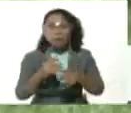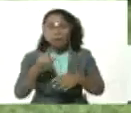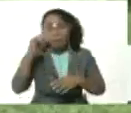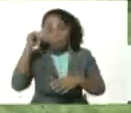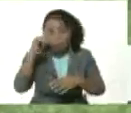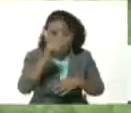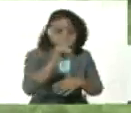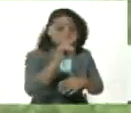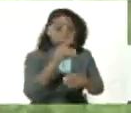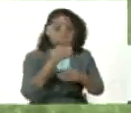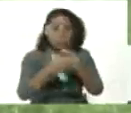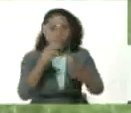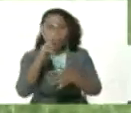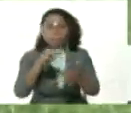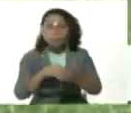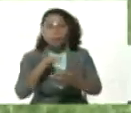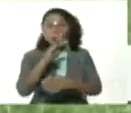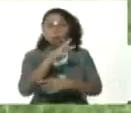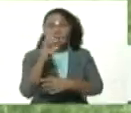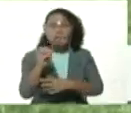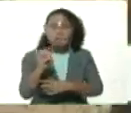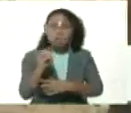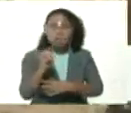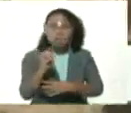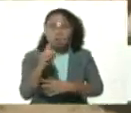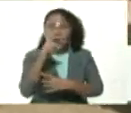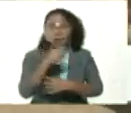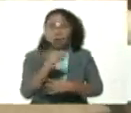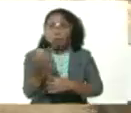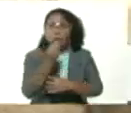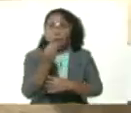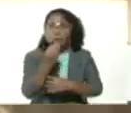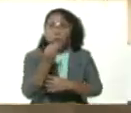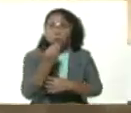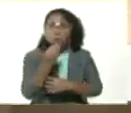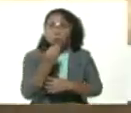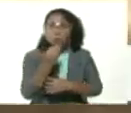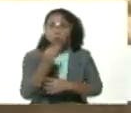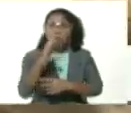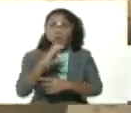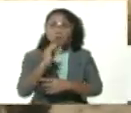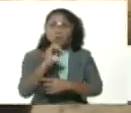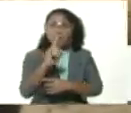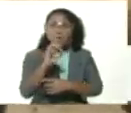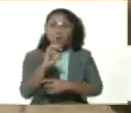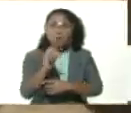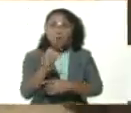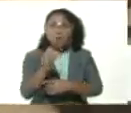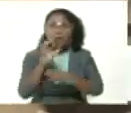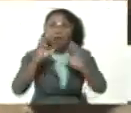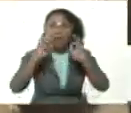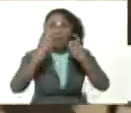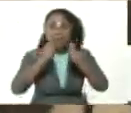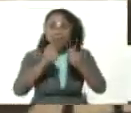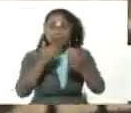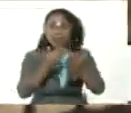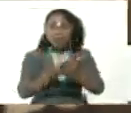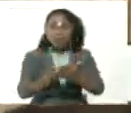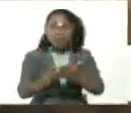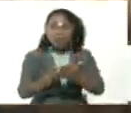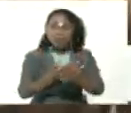objetivo de alcanzar 2.400 toros al año, alimentados principalmente con silo de maíz. Muchas gracias, señor